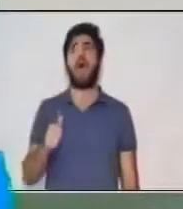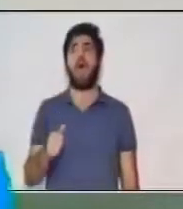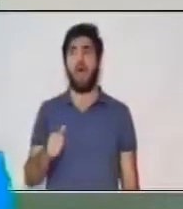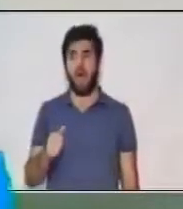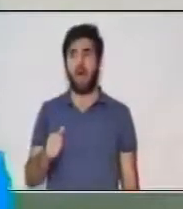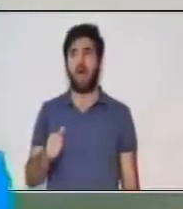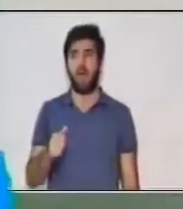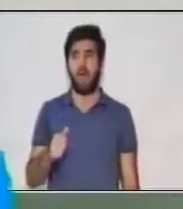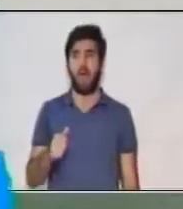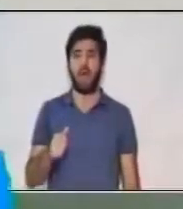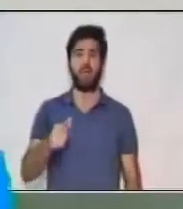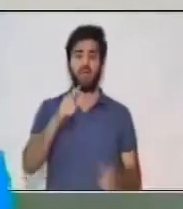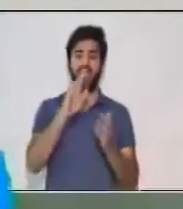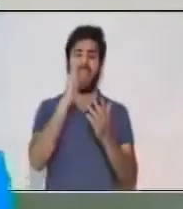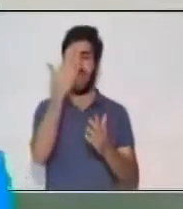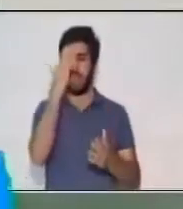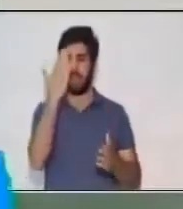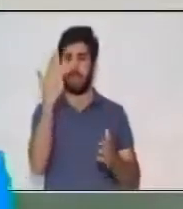reflejo será acá.